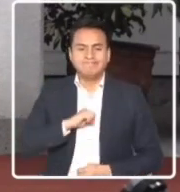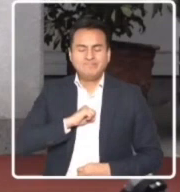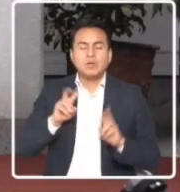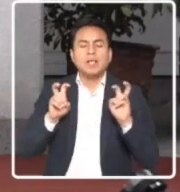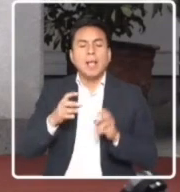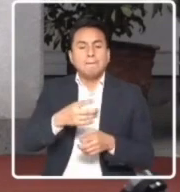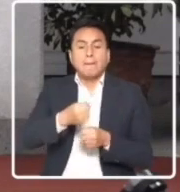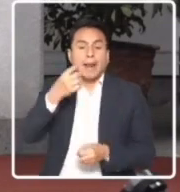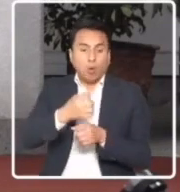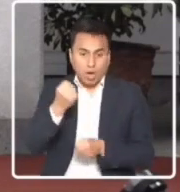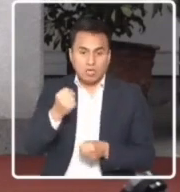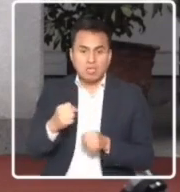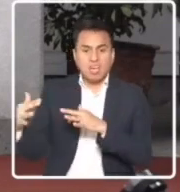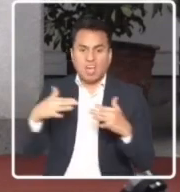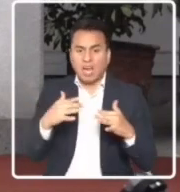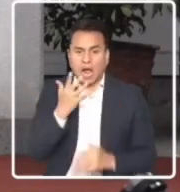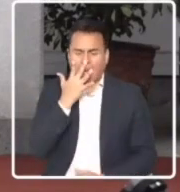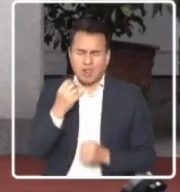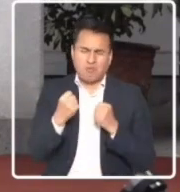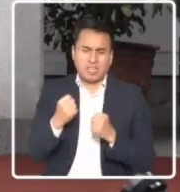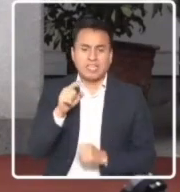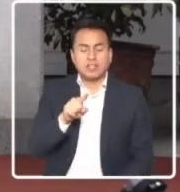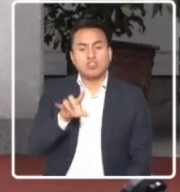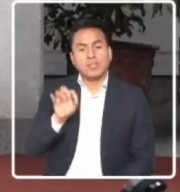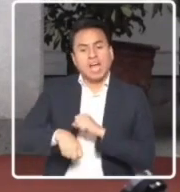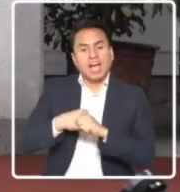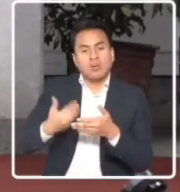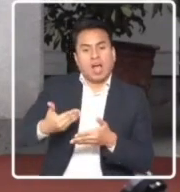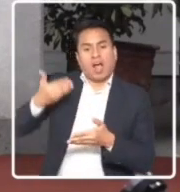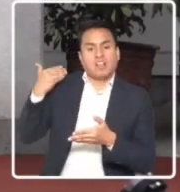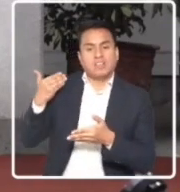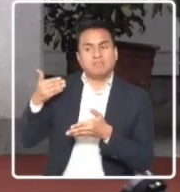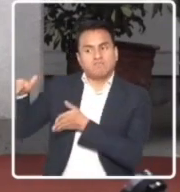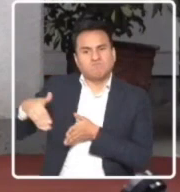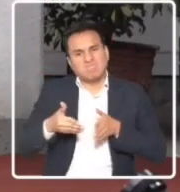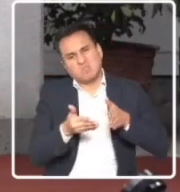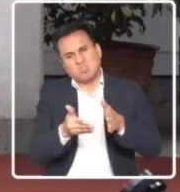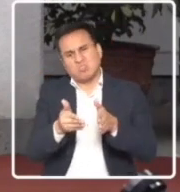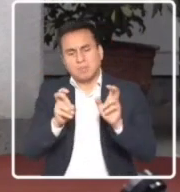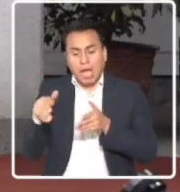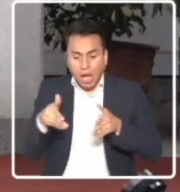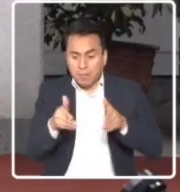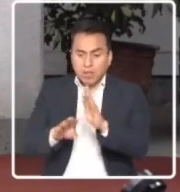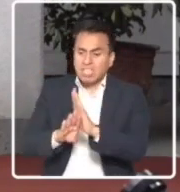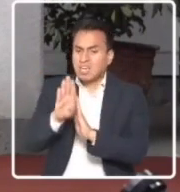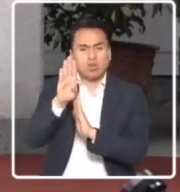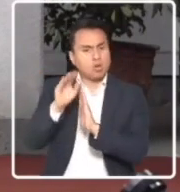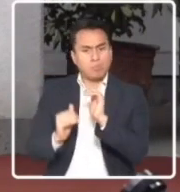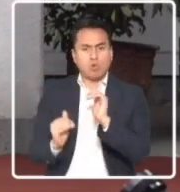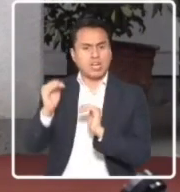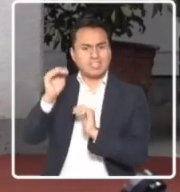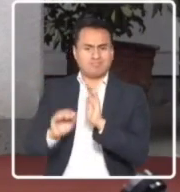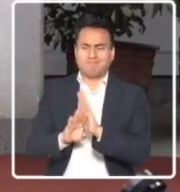caso de Paraguay, una guerra cruel hace 150 años nos desvió del camino del desarrollo, del progreso,